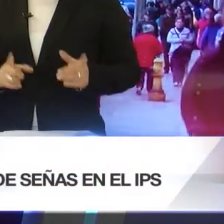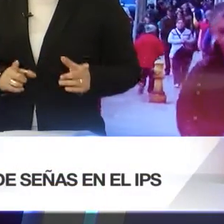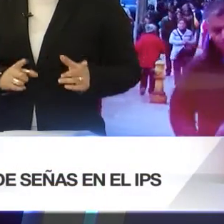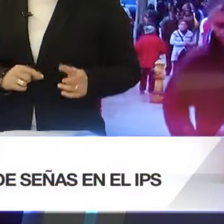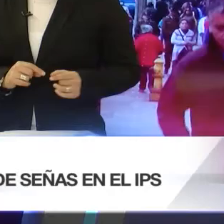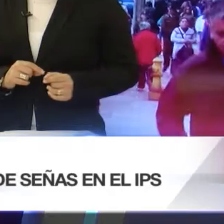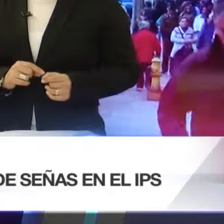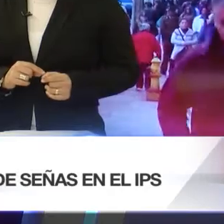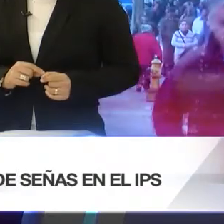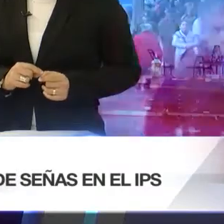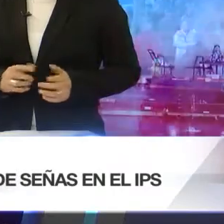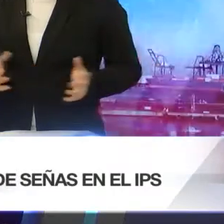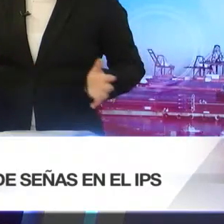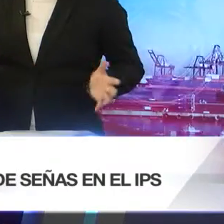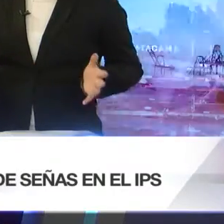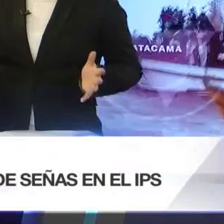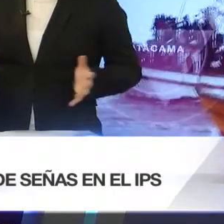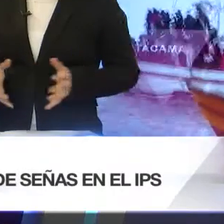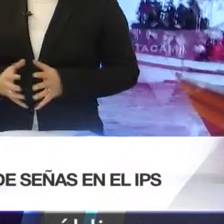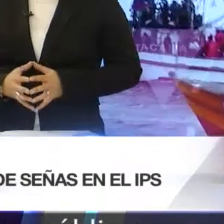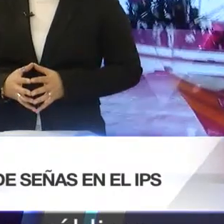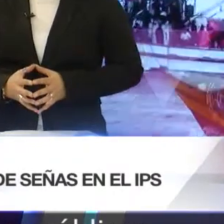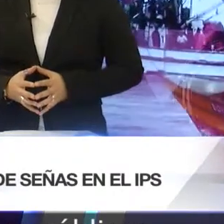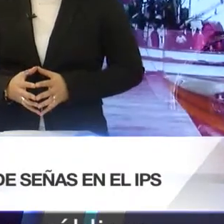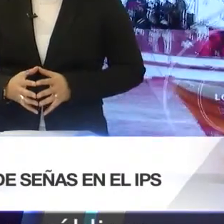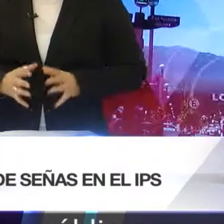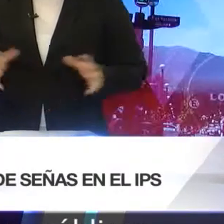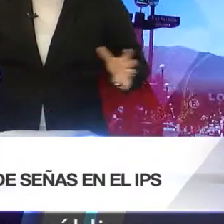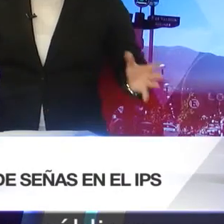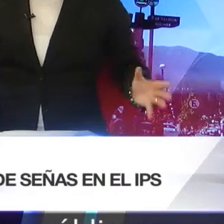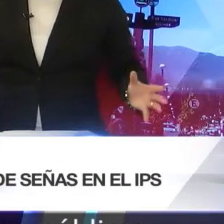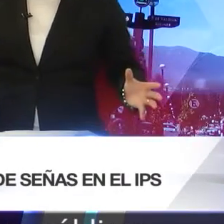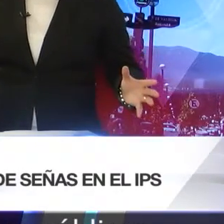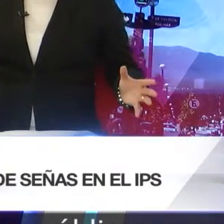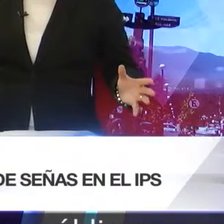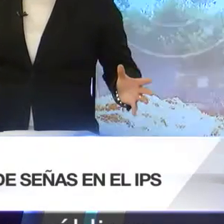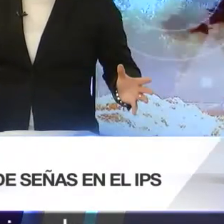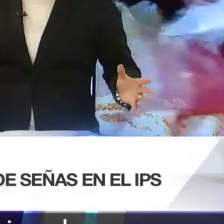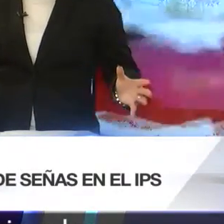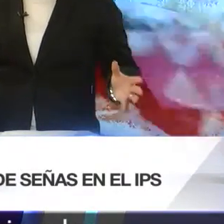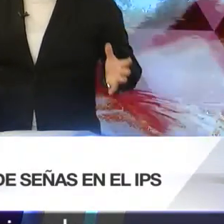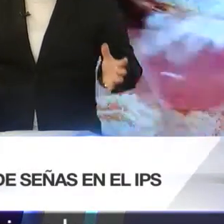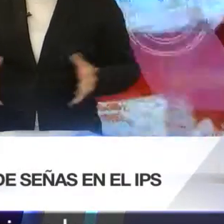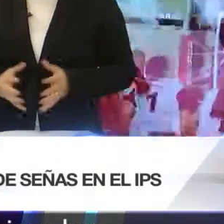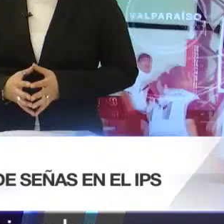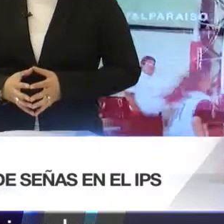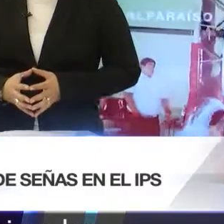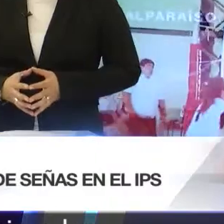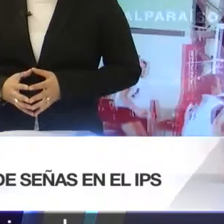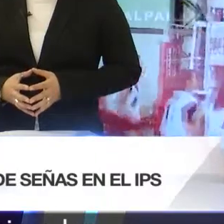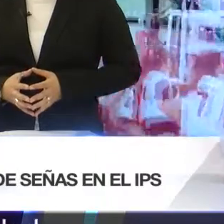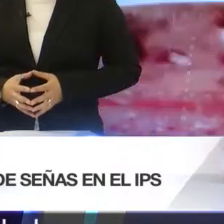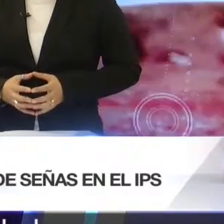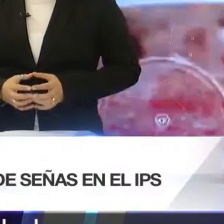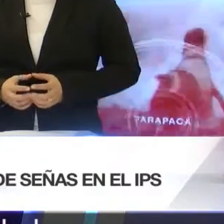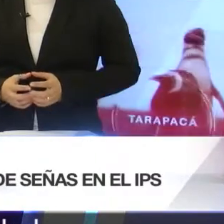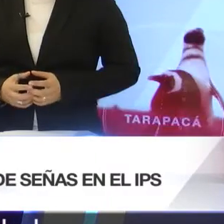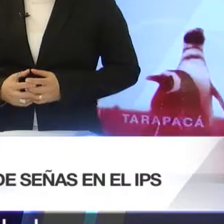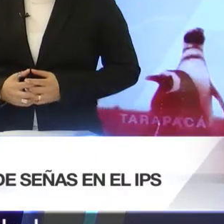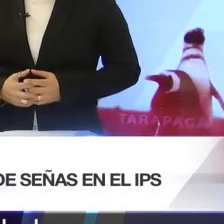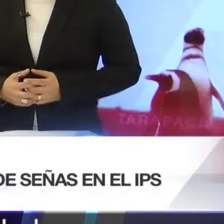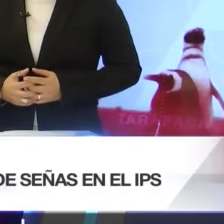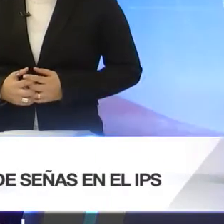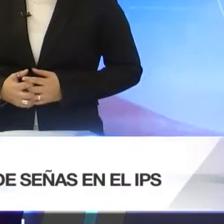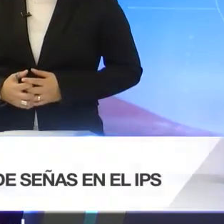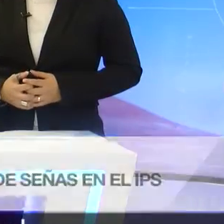la atención de público, una medida que quieren replicar también otros organismos públicos para ofrecer un mejor servicio a las personas con